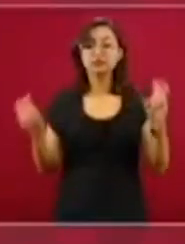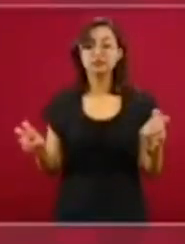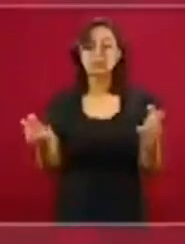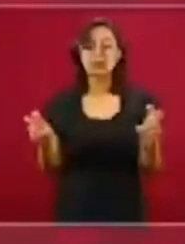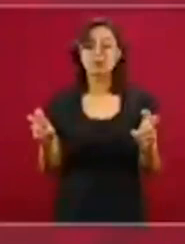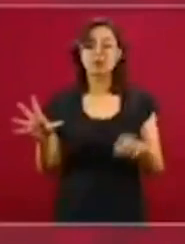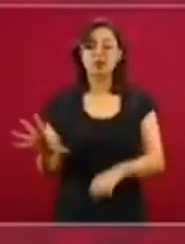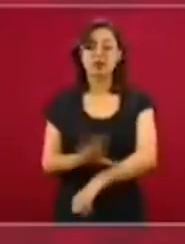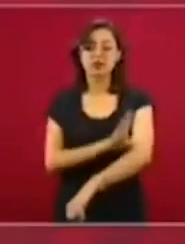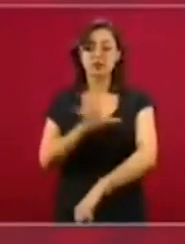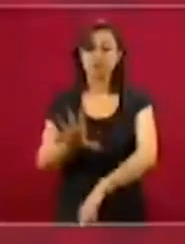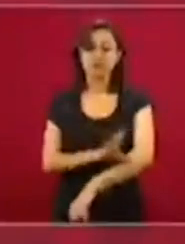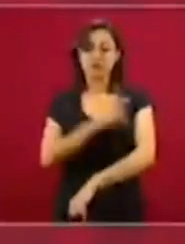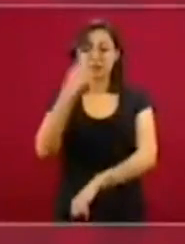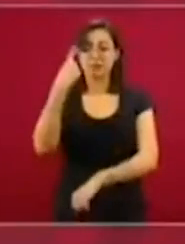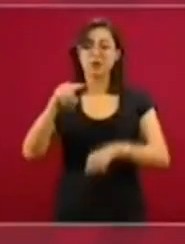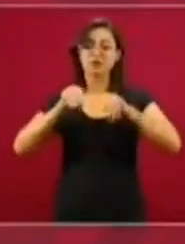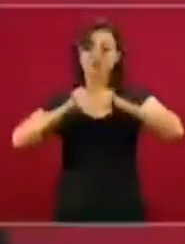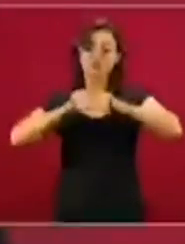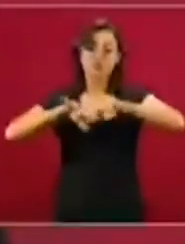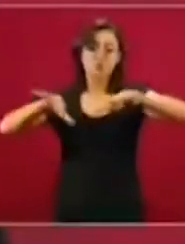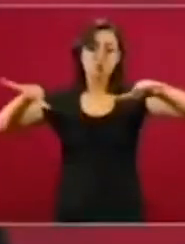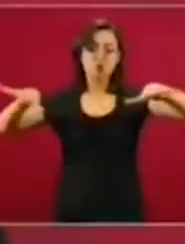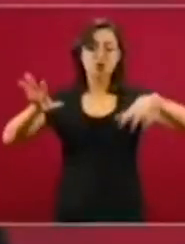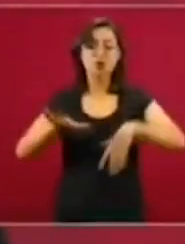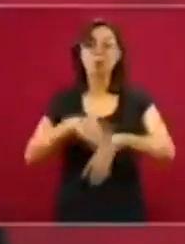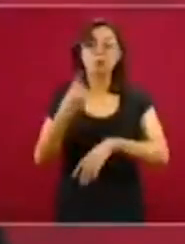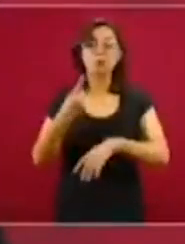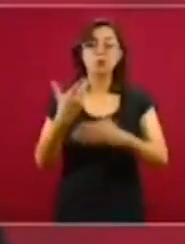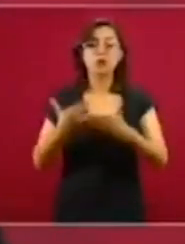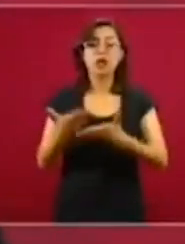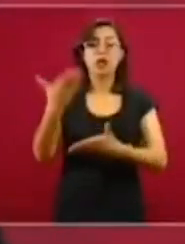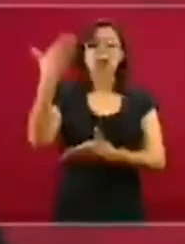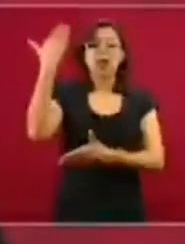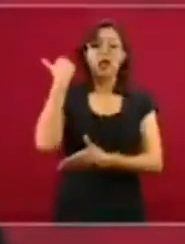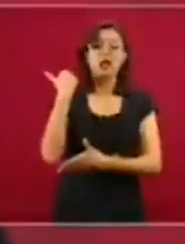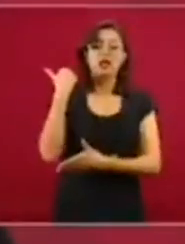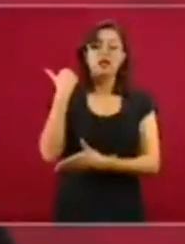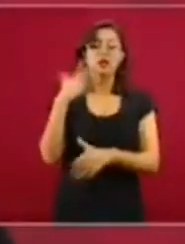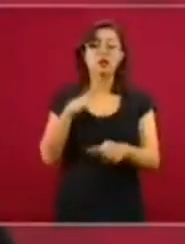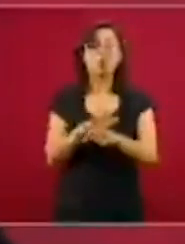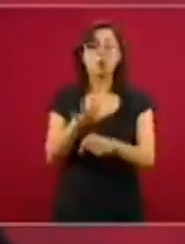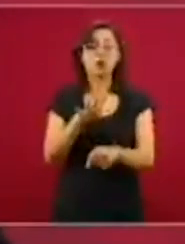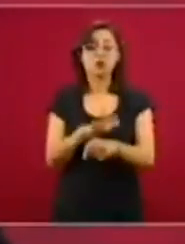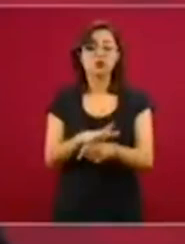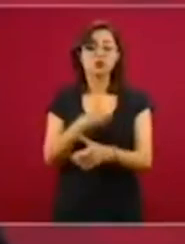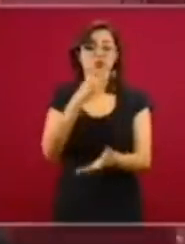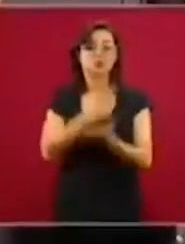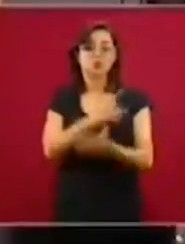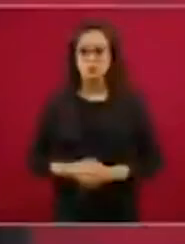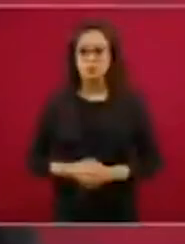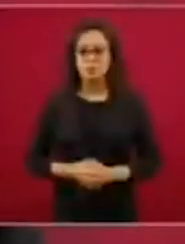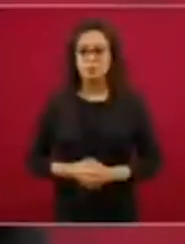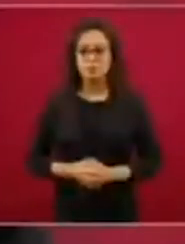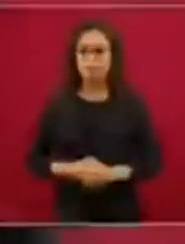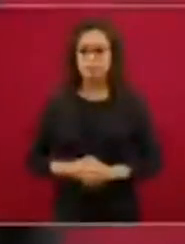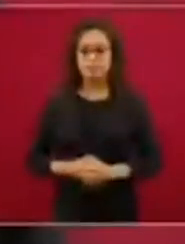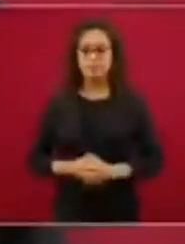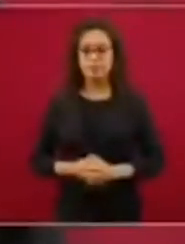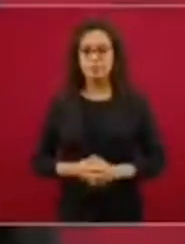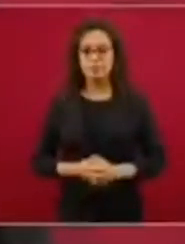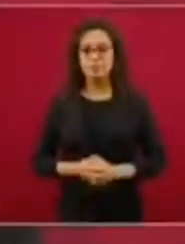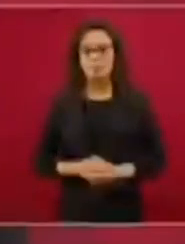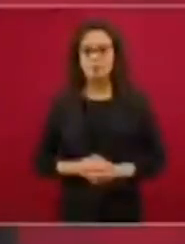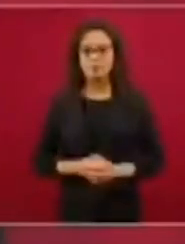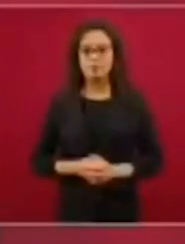subir la energía a la red, porque antes la preferencia la tenían los particulares.